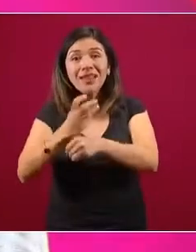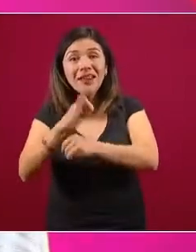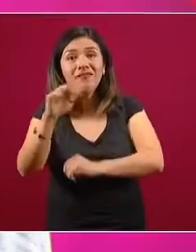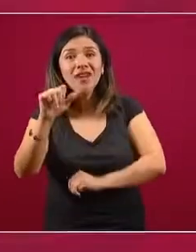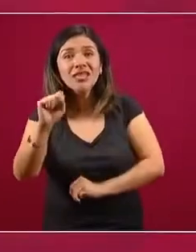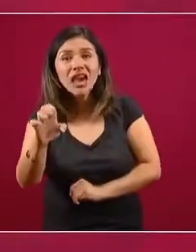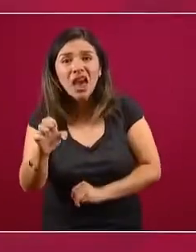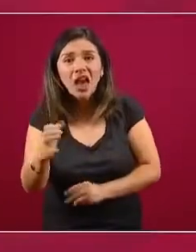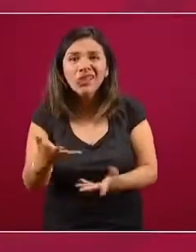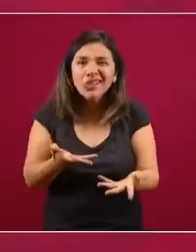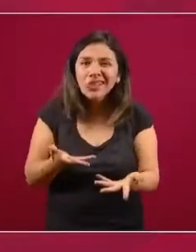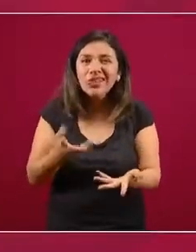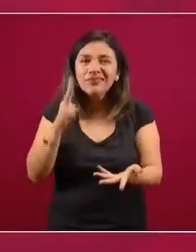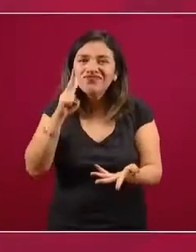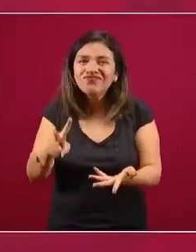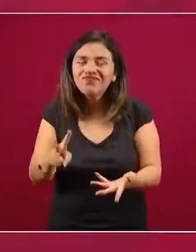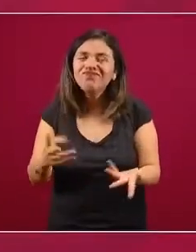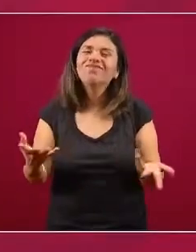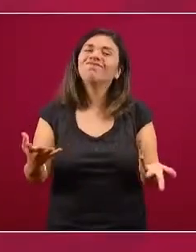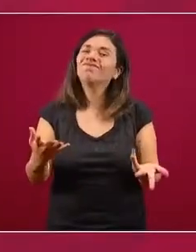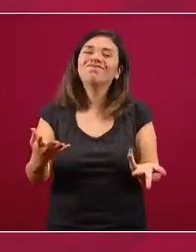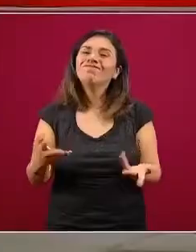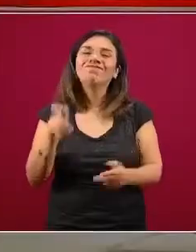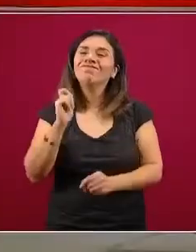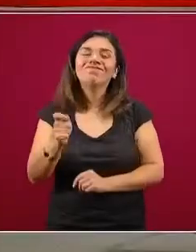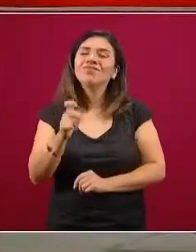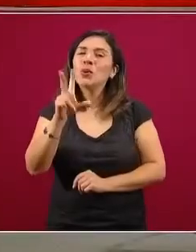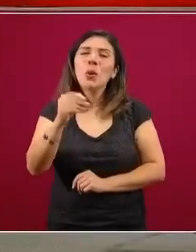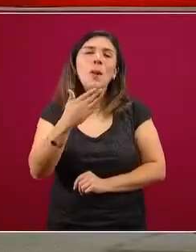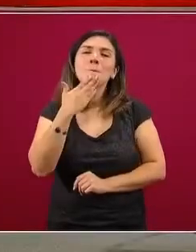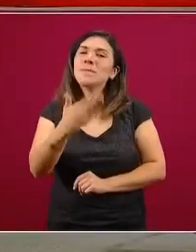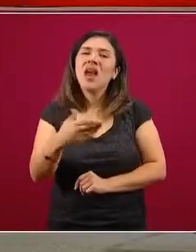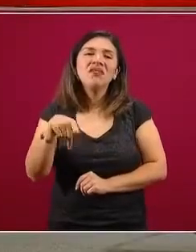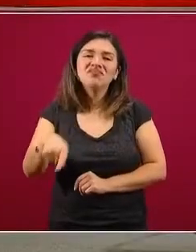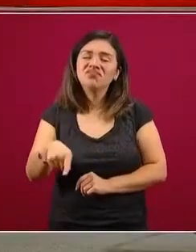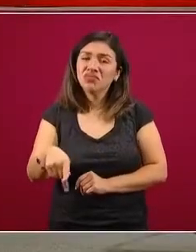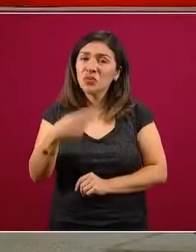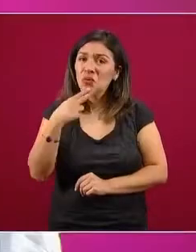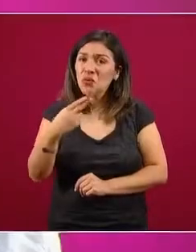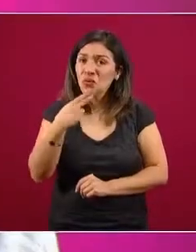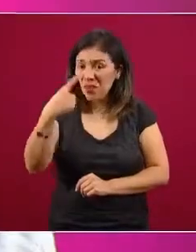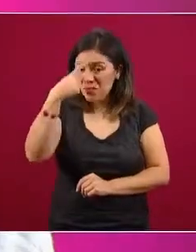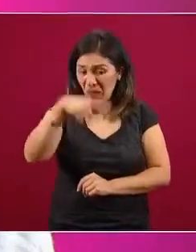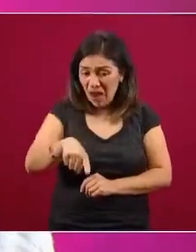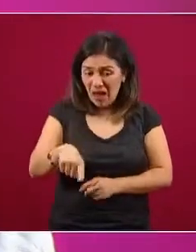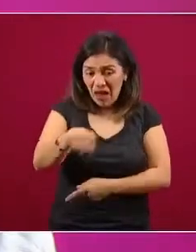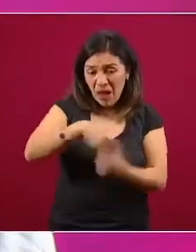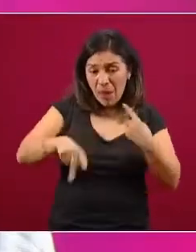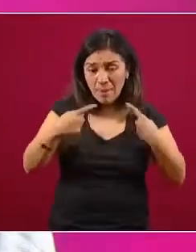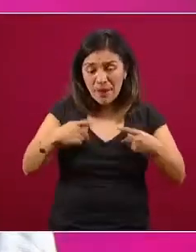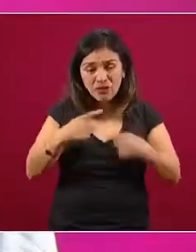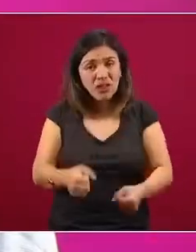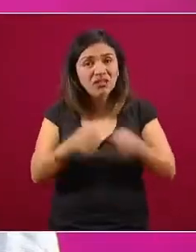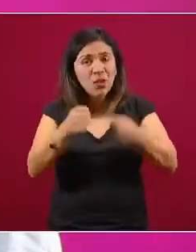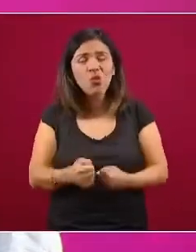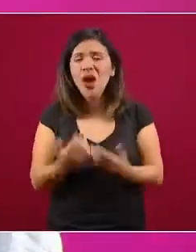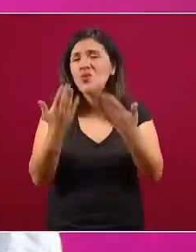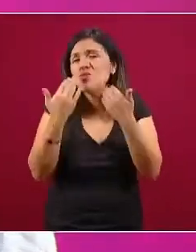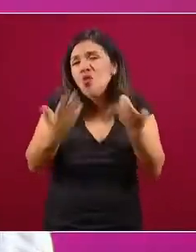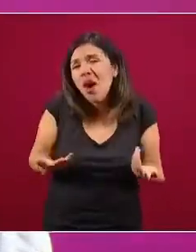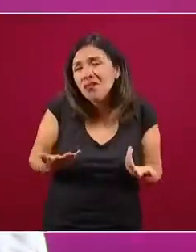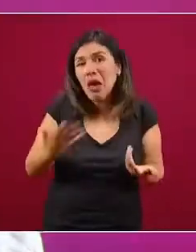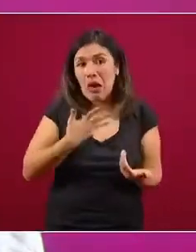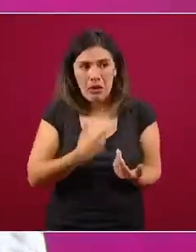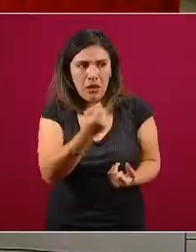3, desafortunadamente se ha encontrado que no son suficientemente eficaces o suficientemente seguras. Tenemos